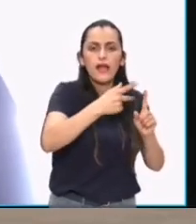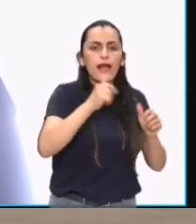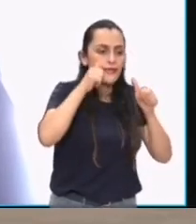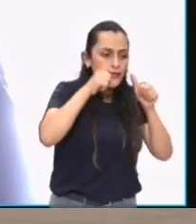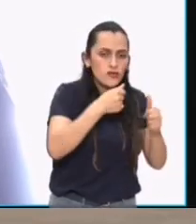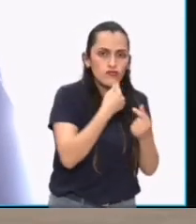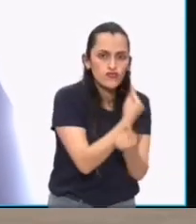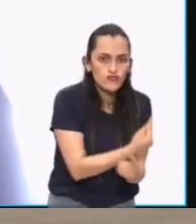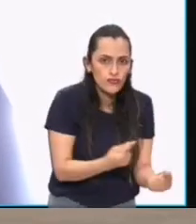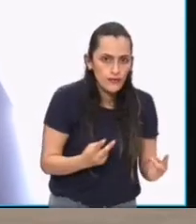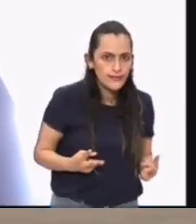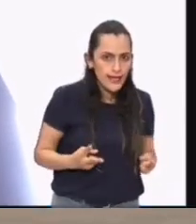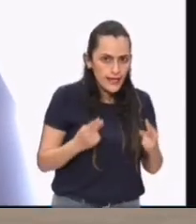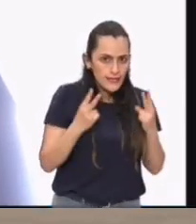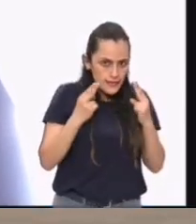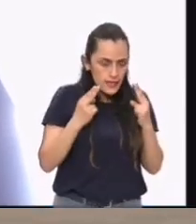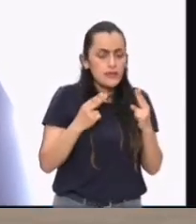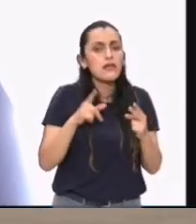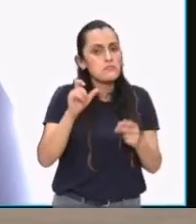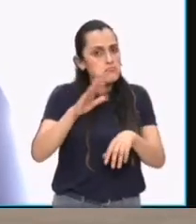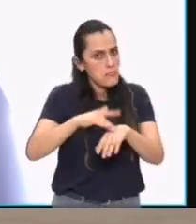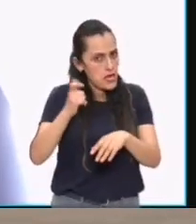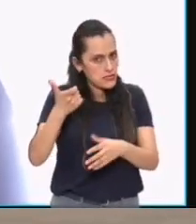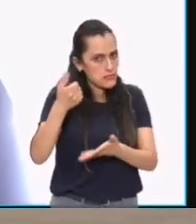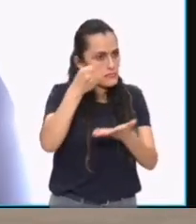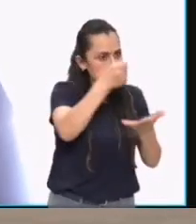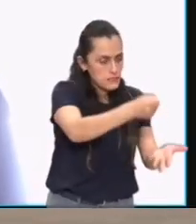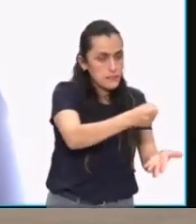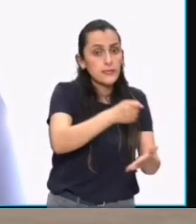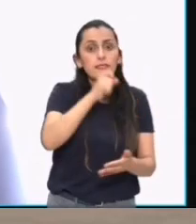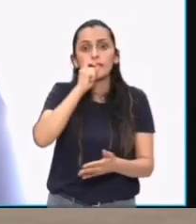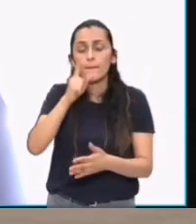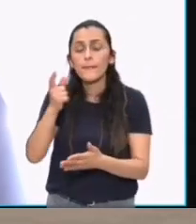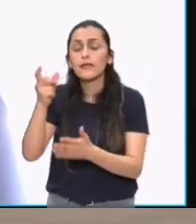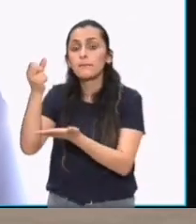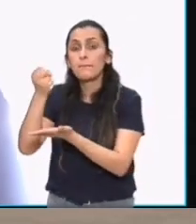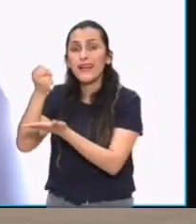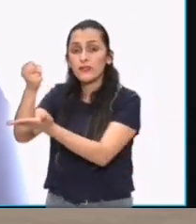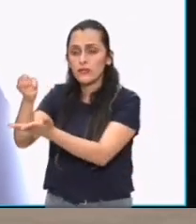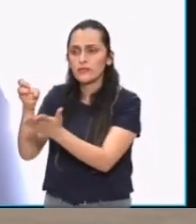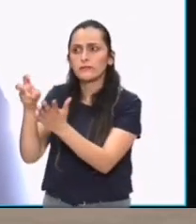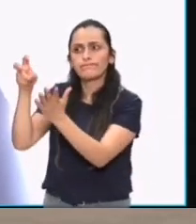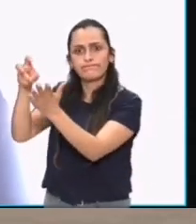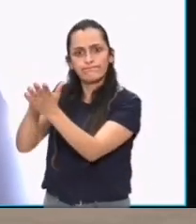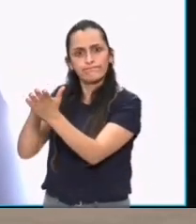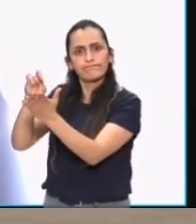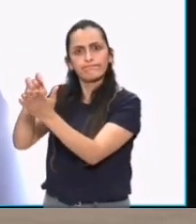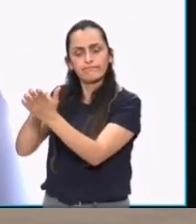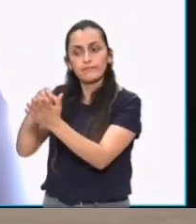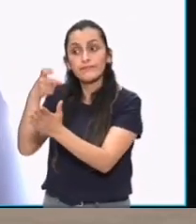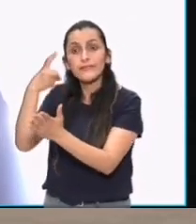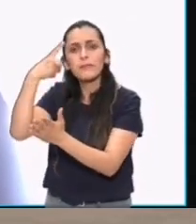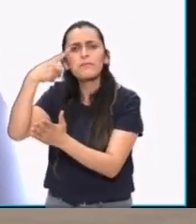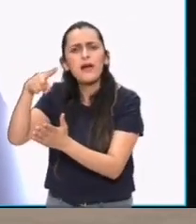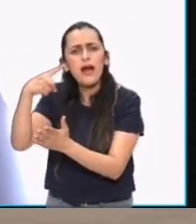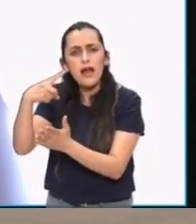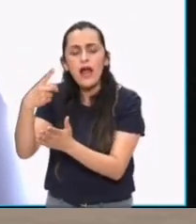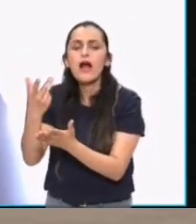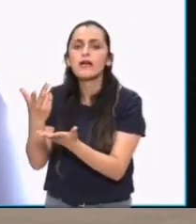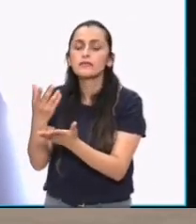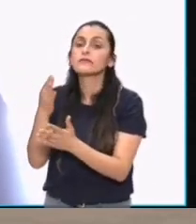de Presupuesto también una modificación para que se pudiera dar y garantizar